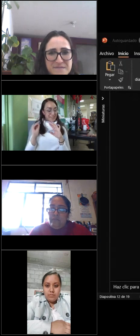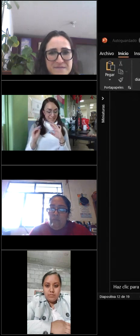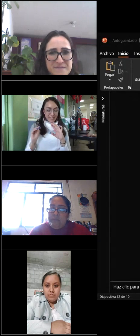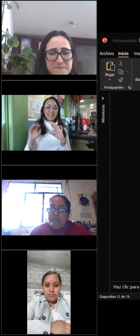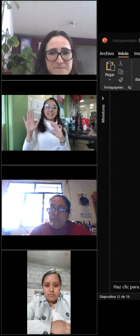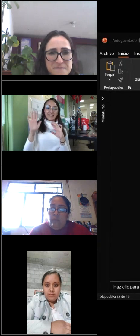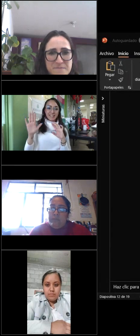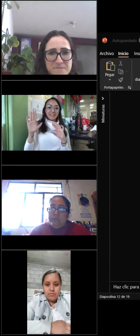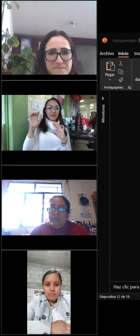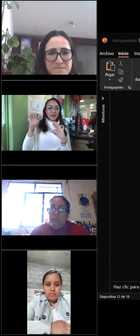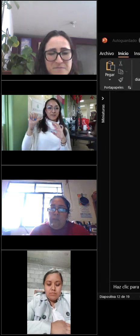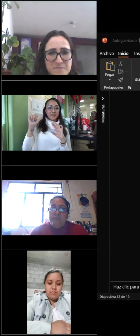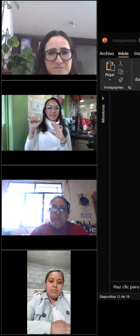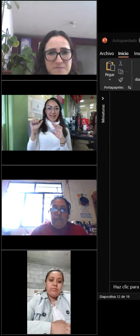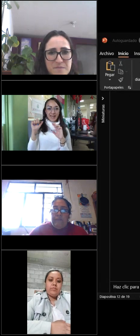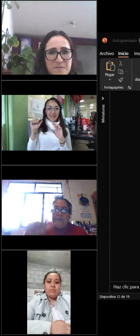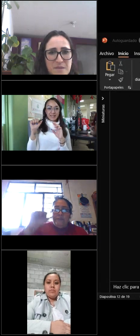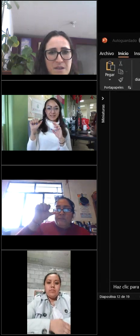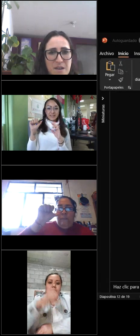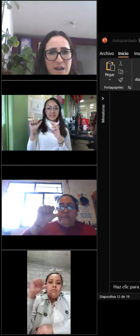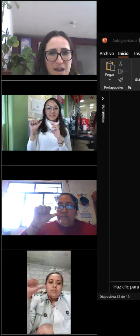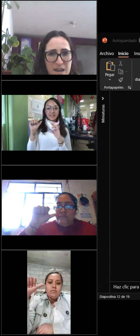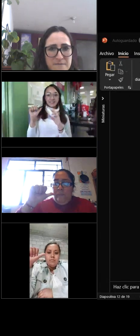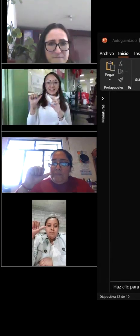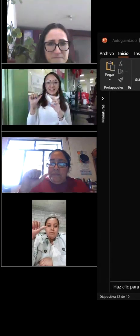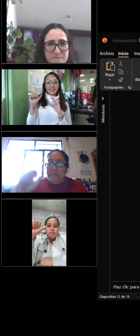cámara encendida, inténtenlo. A,